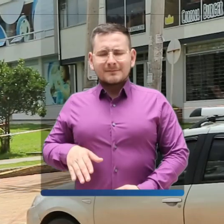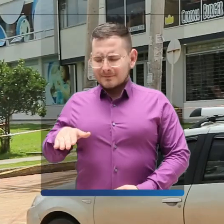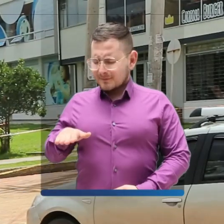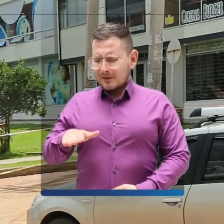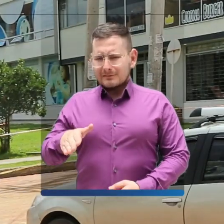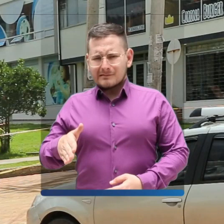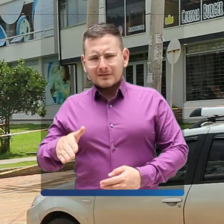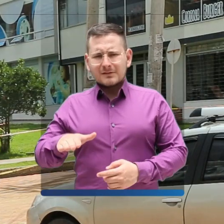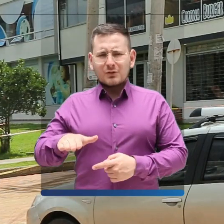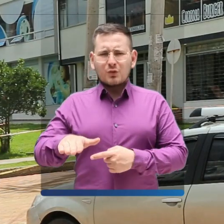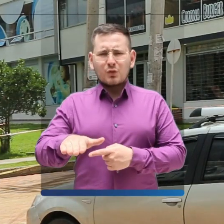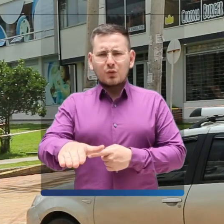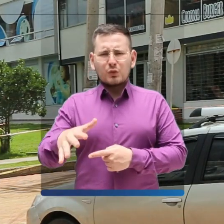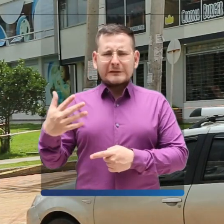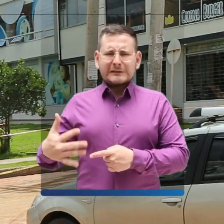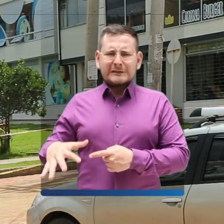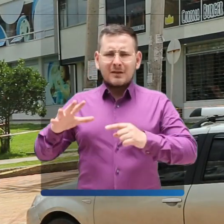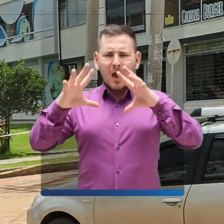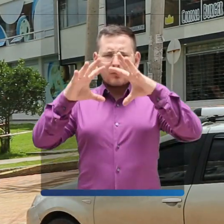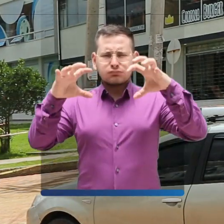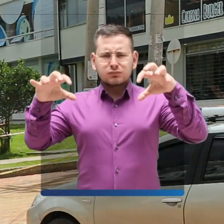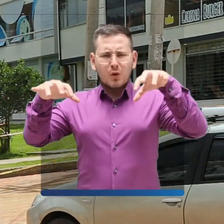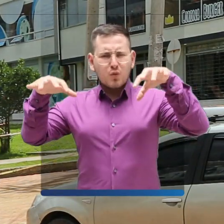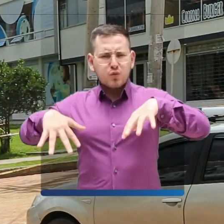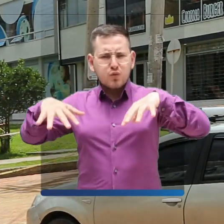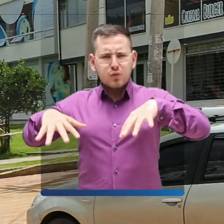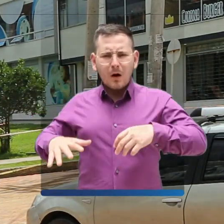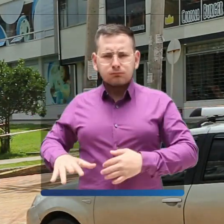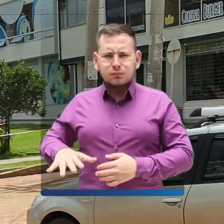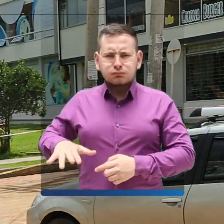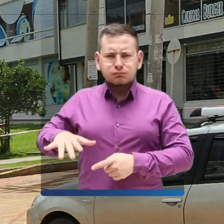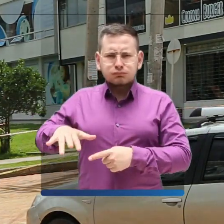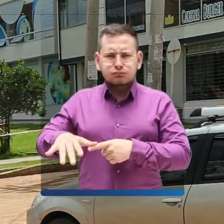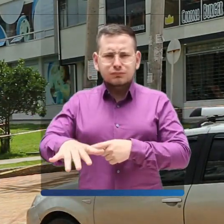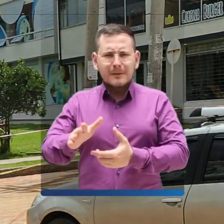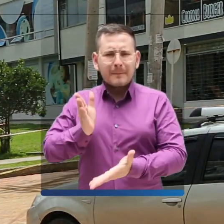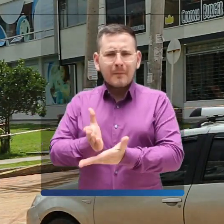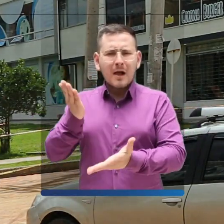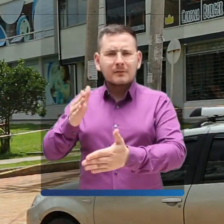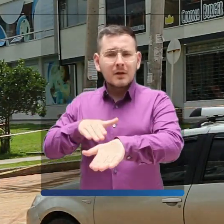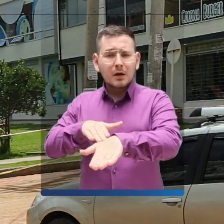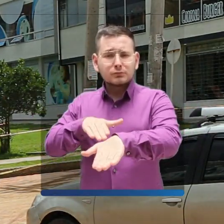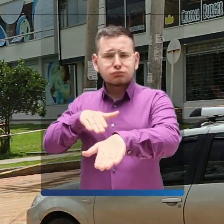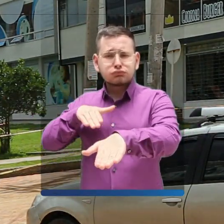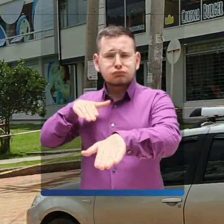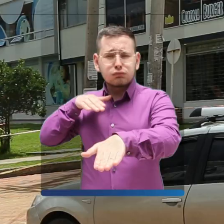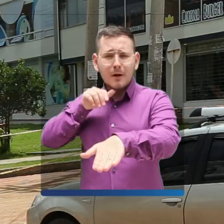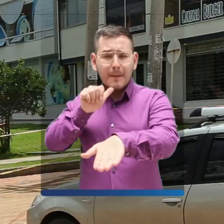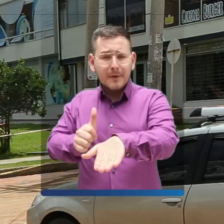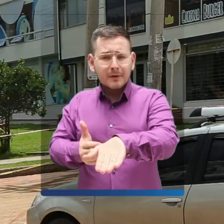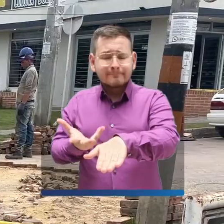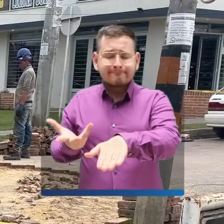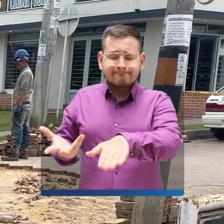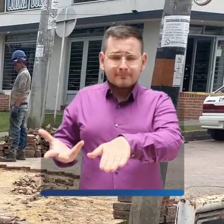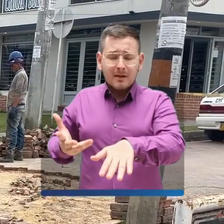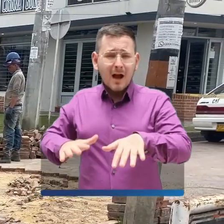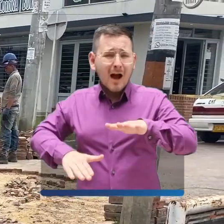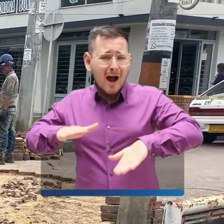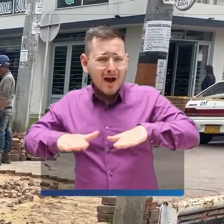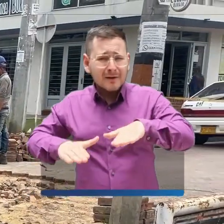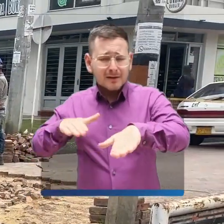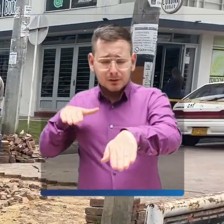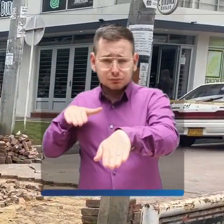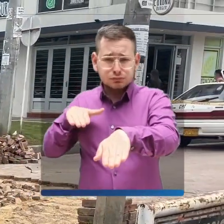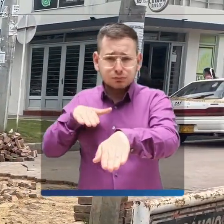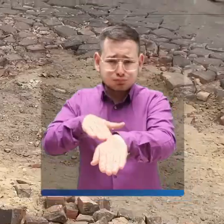Un hueco, se llenaba de agua cuando llovía y se formaban trancones, mucho trancón ahí. E incluso